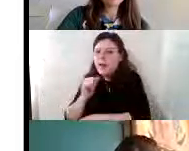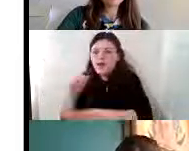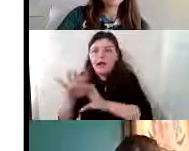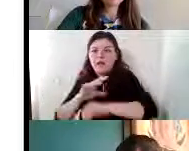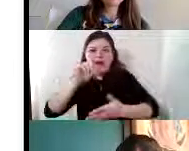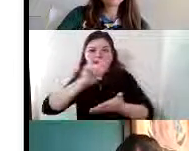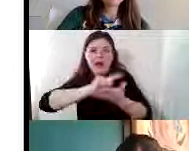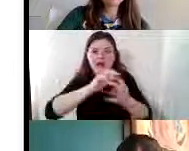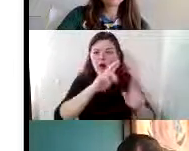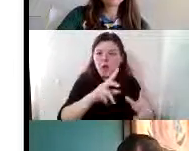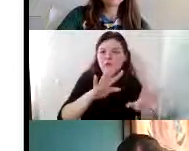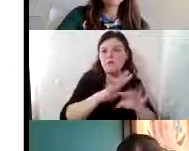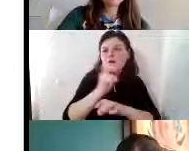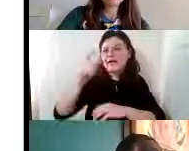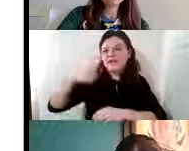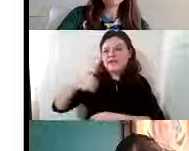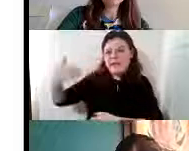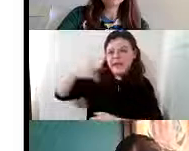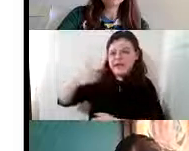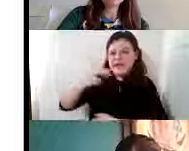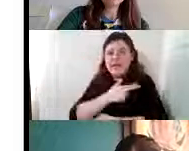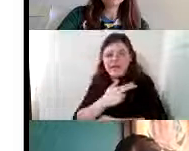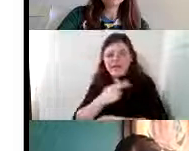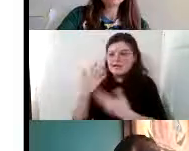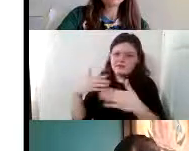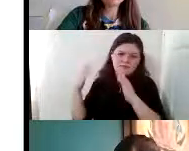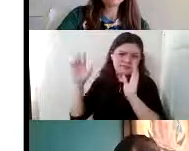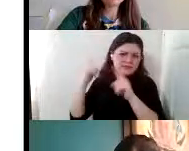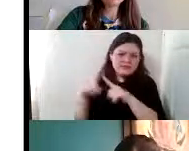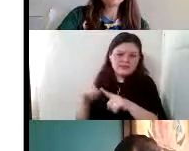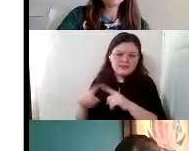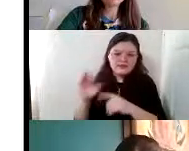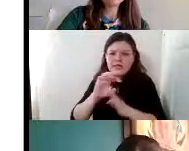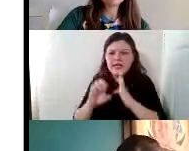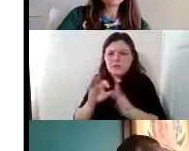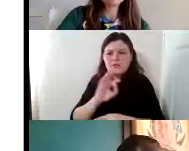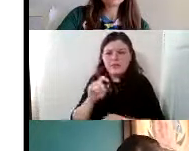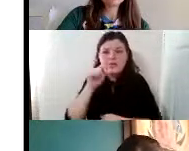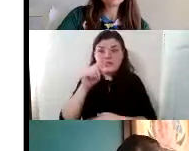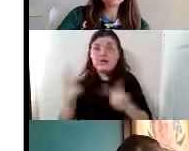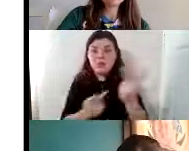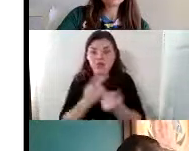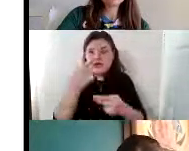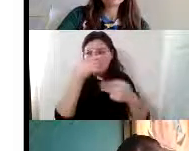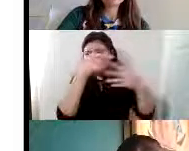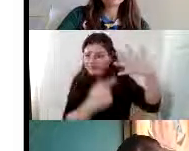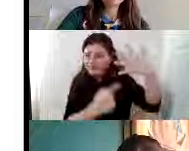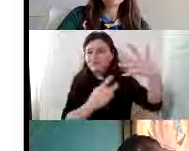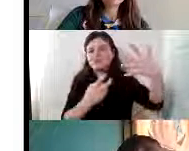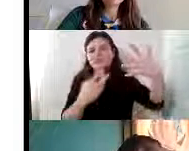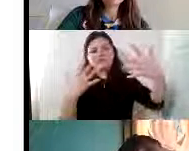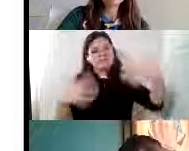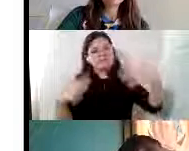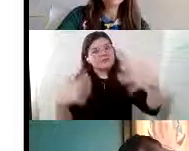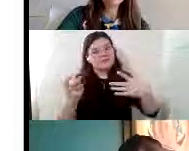se debe de hacer, porque te está lastimando, etcétera, etcétera, etcétera. Entonces, vean, estas preguntas son preguntas muy,